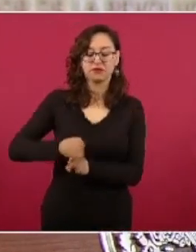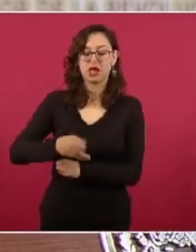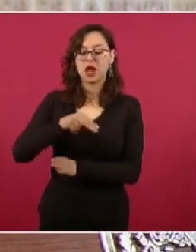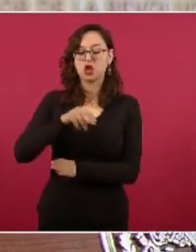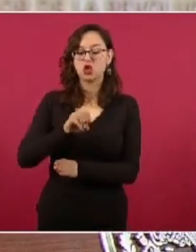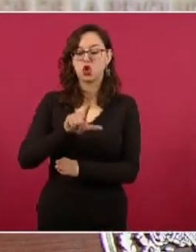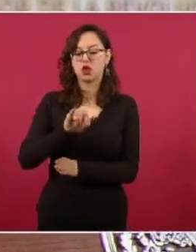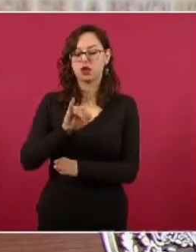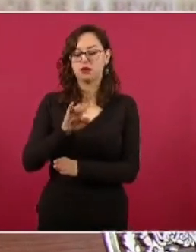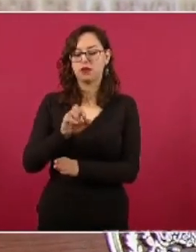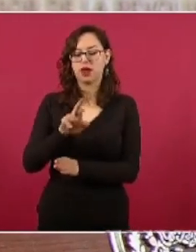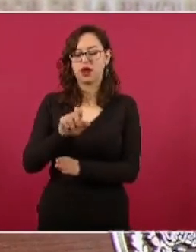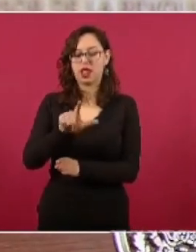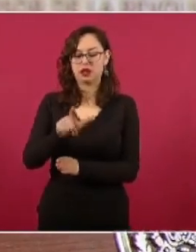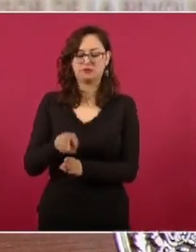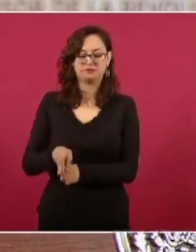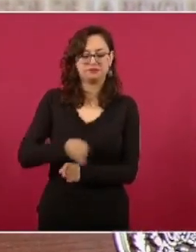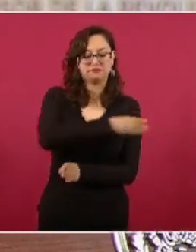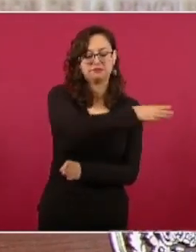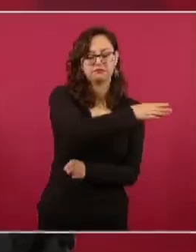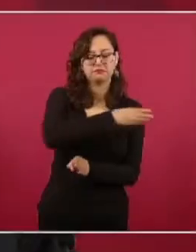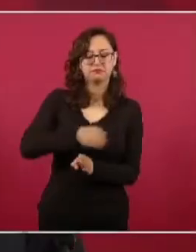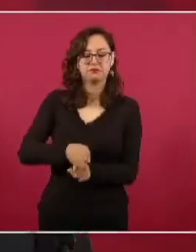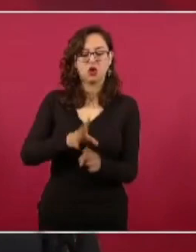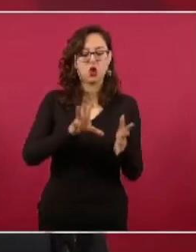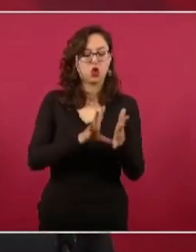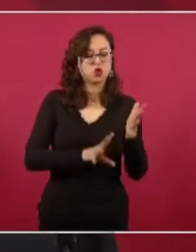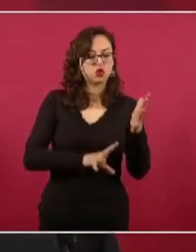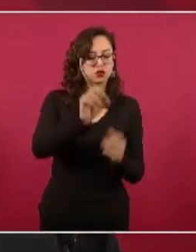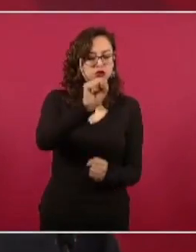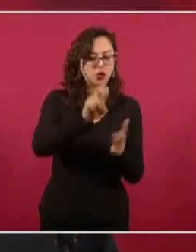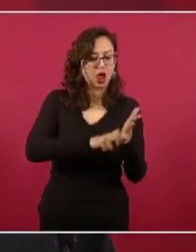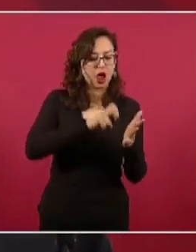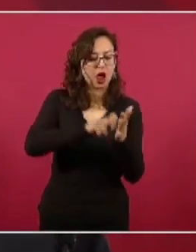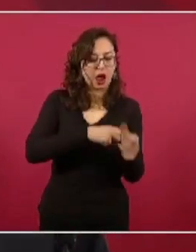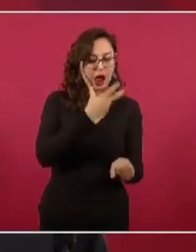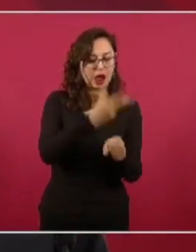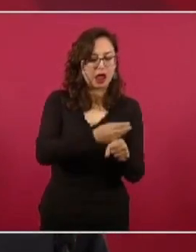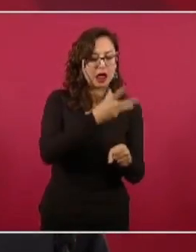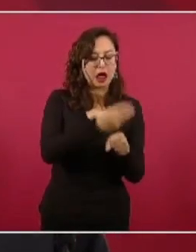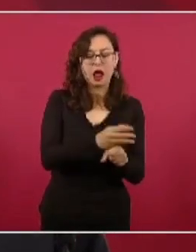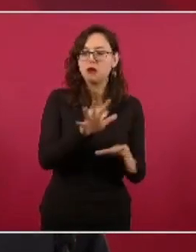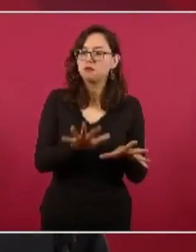que se haya hecho en el periodo neoliberal en beneficio del pueblo?